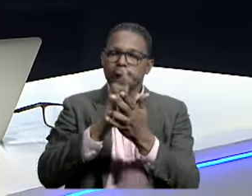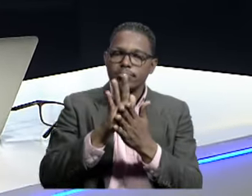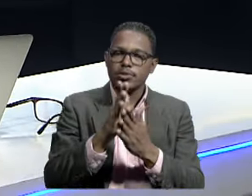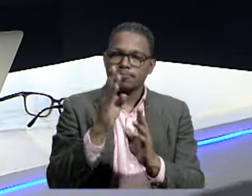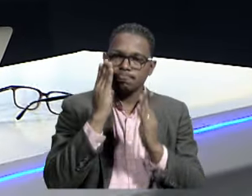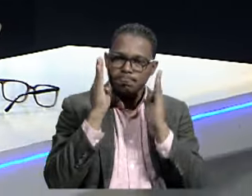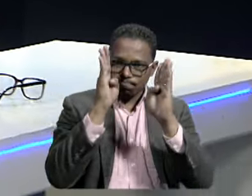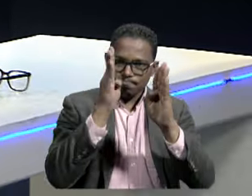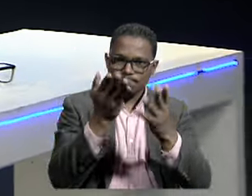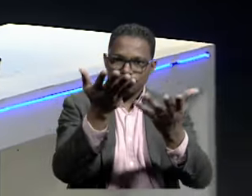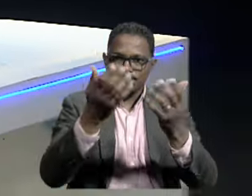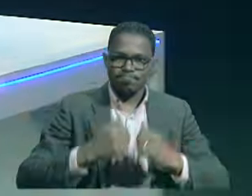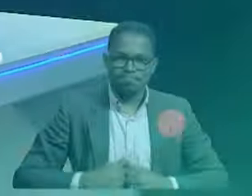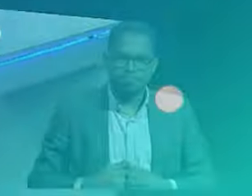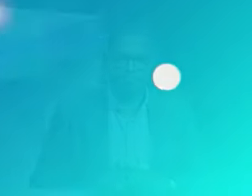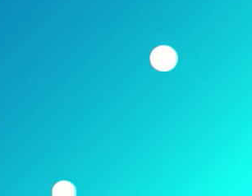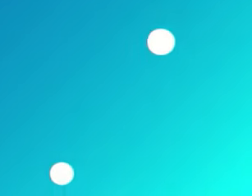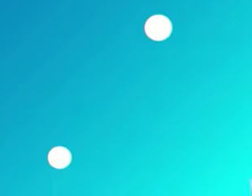acompañado